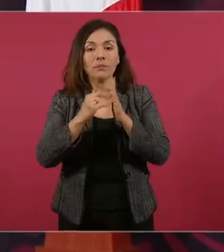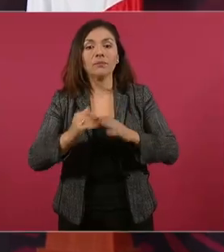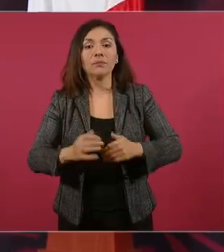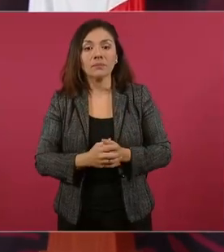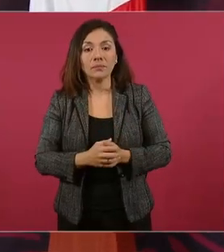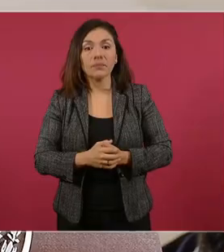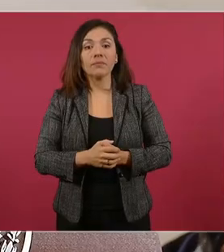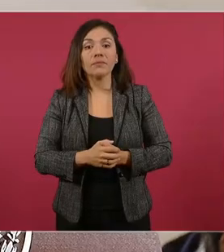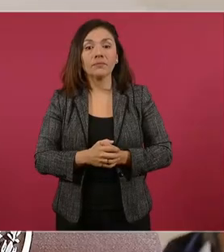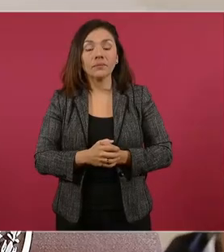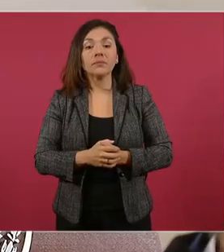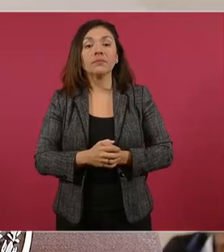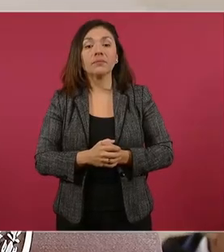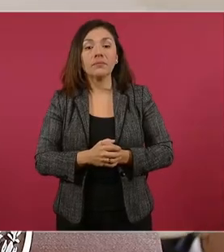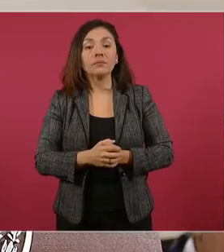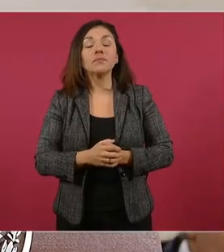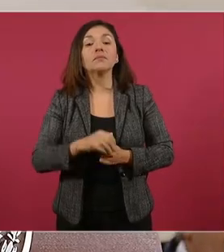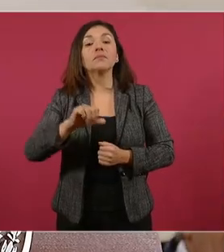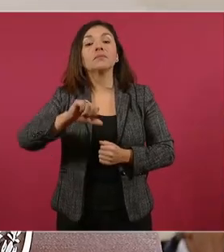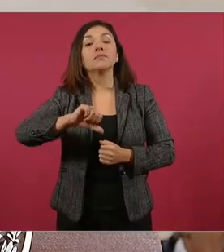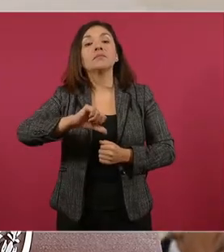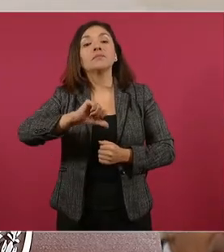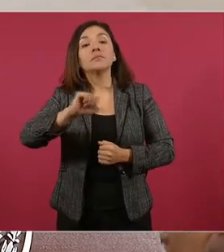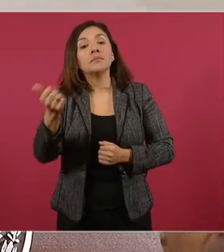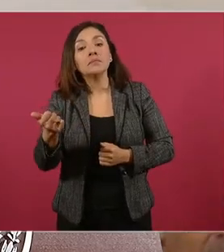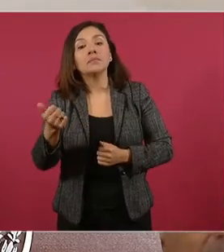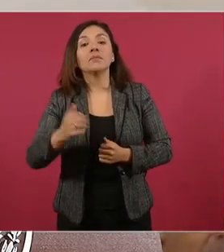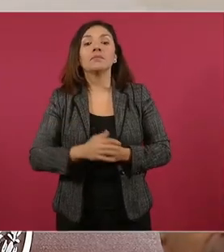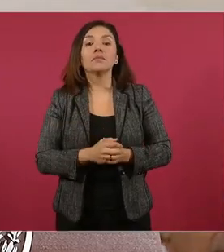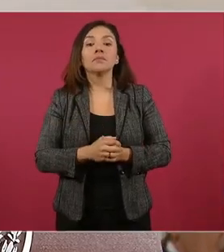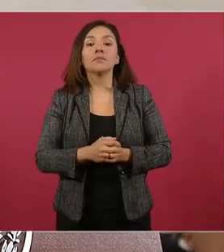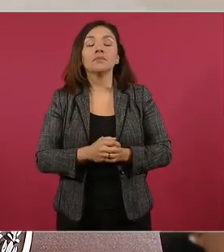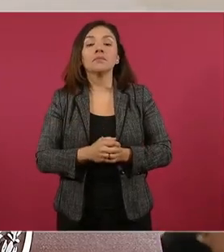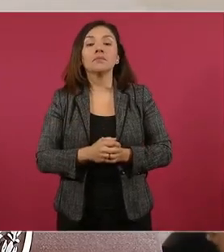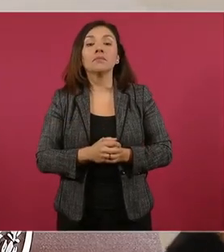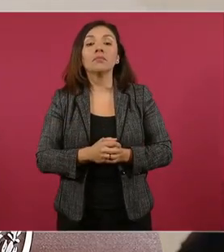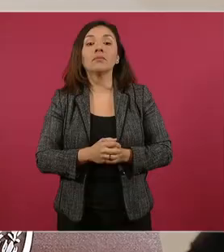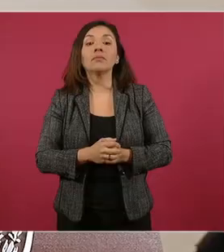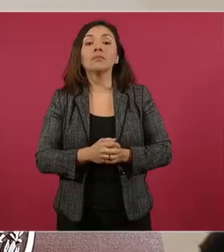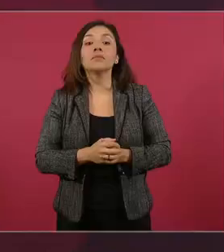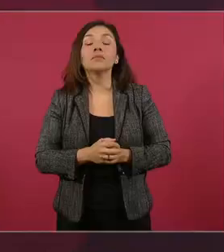Y para el nivel medio superior